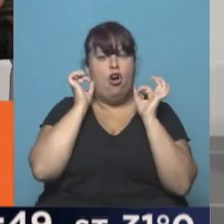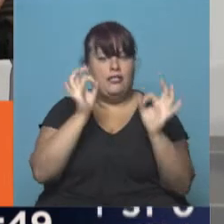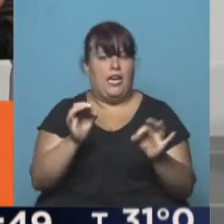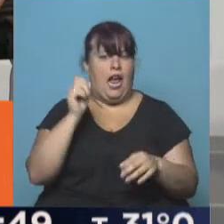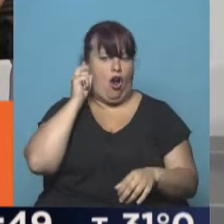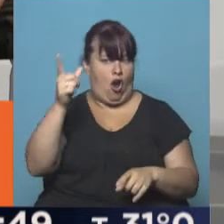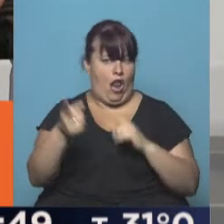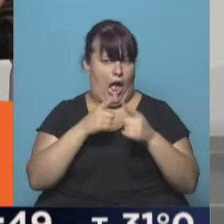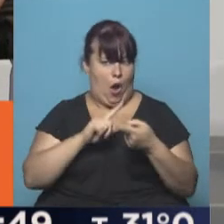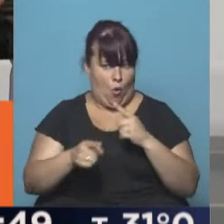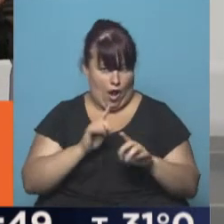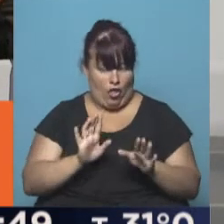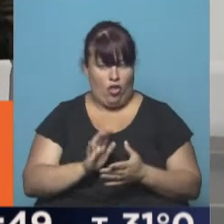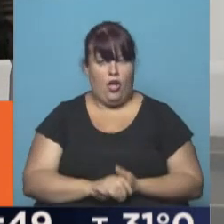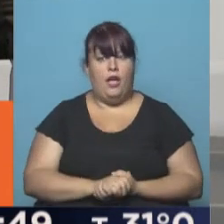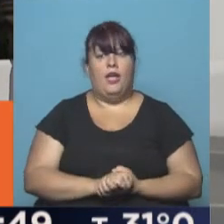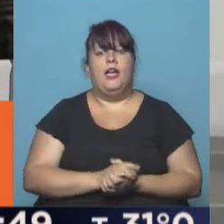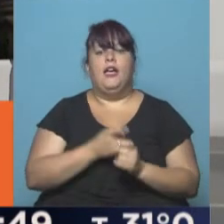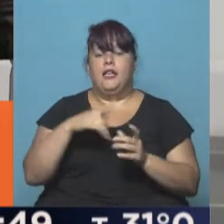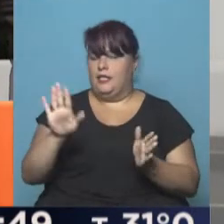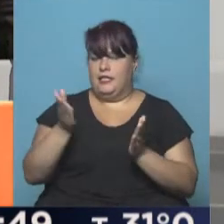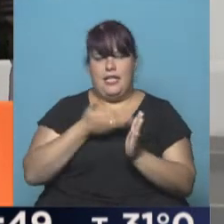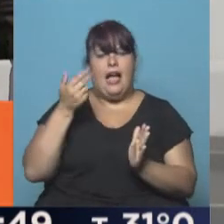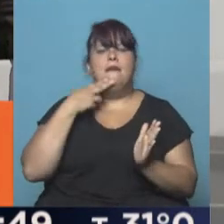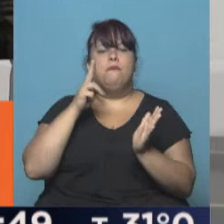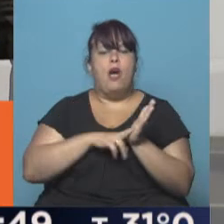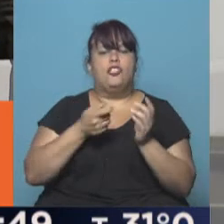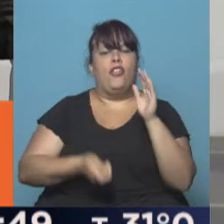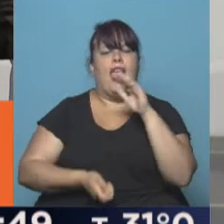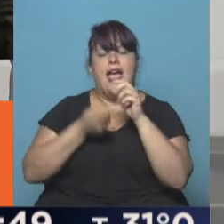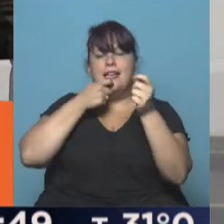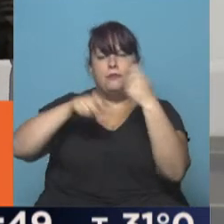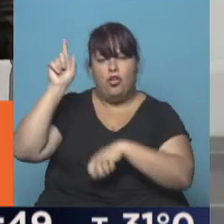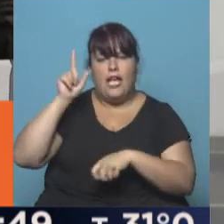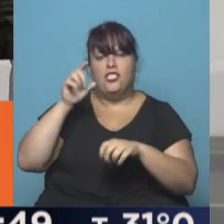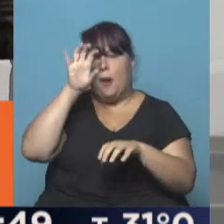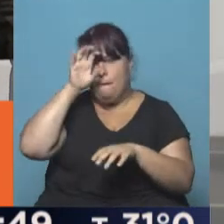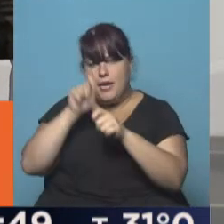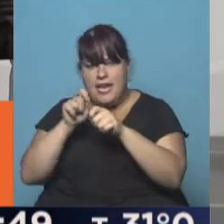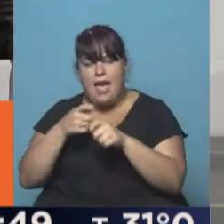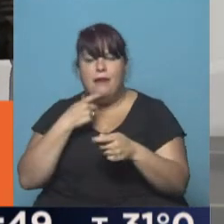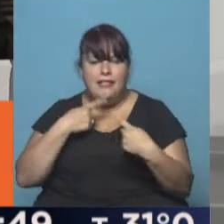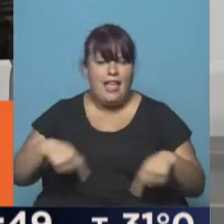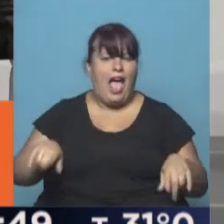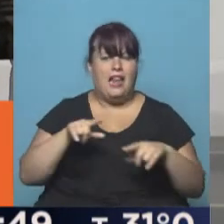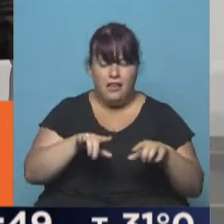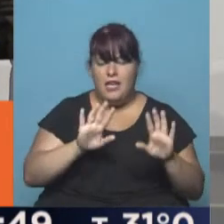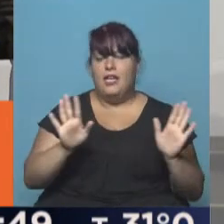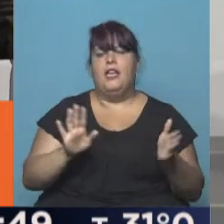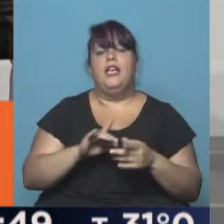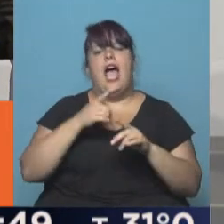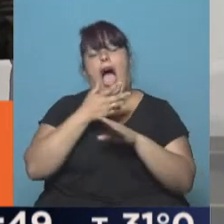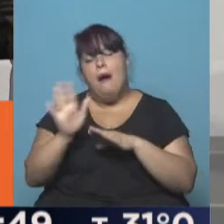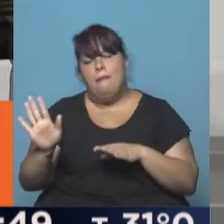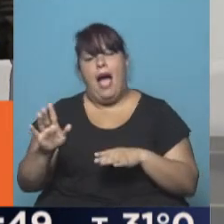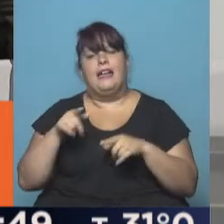acuerdo, y están eliminadas las retenciones a la exportación de minerales metalíferos y no metalíferos, y más allá de